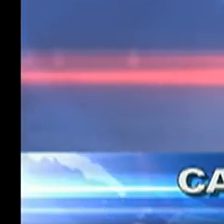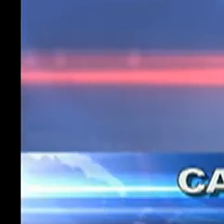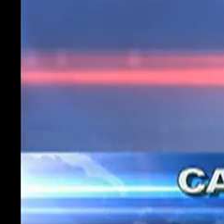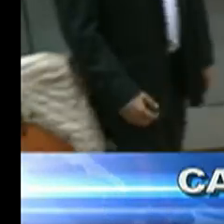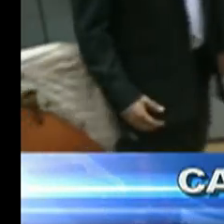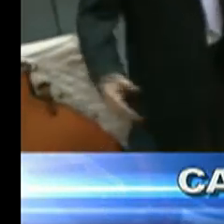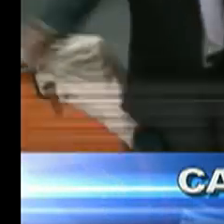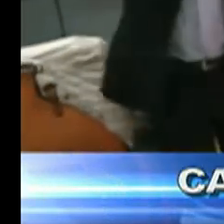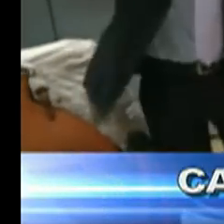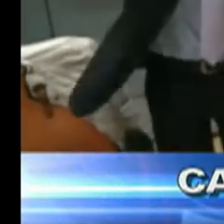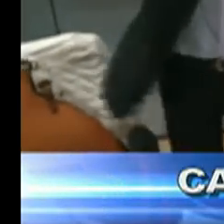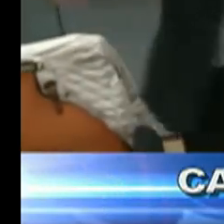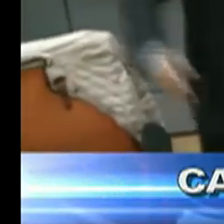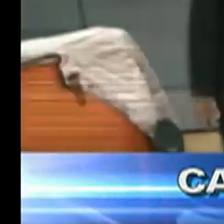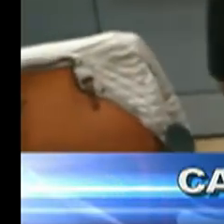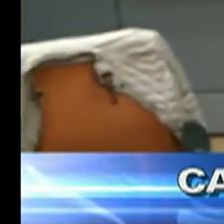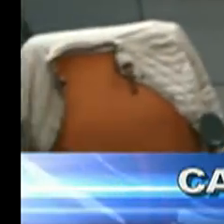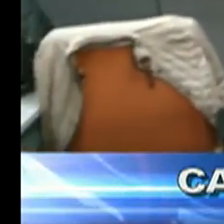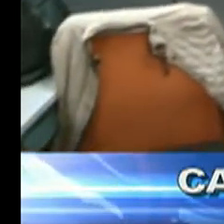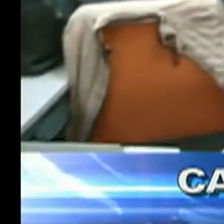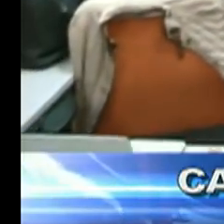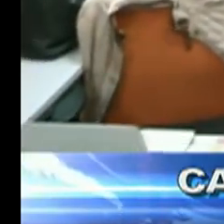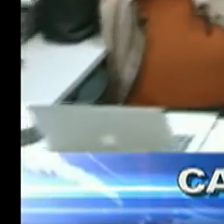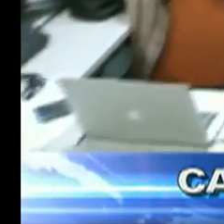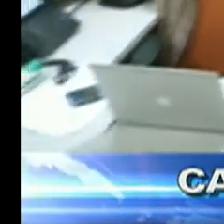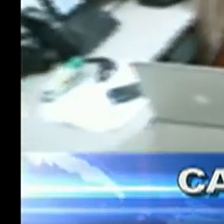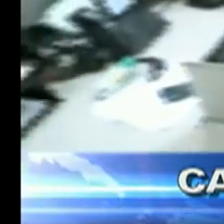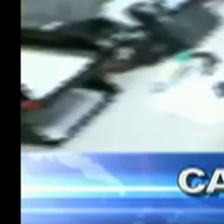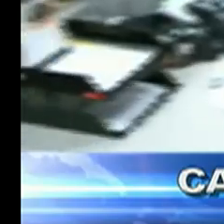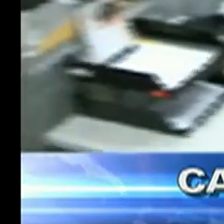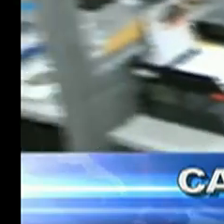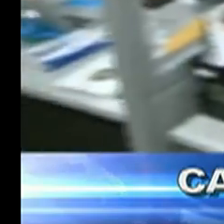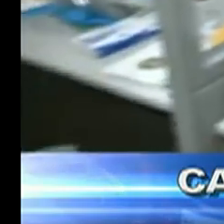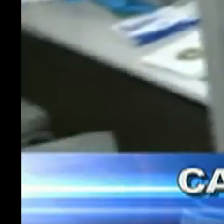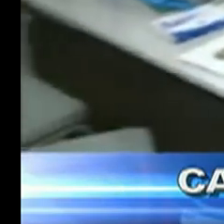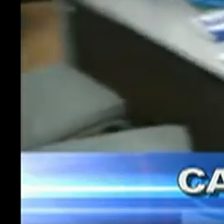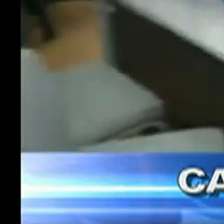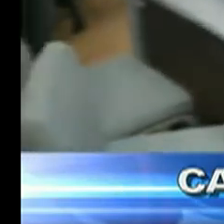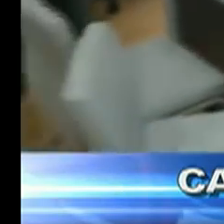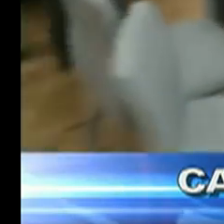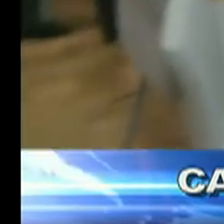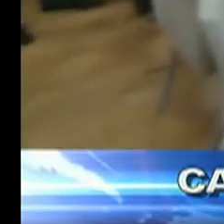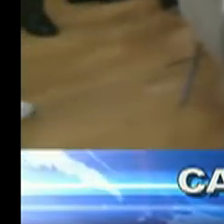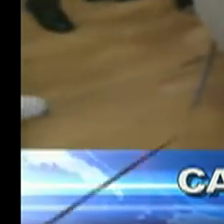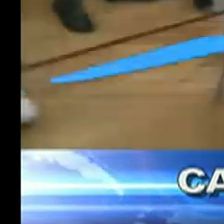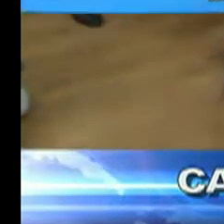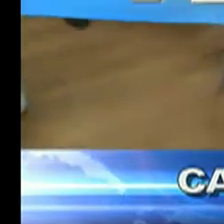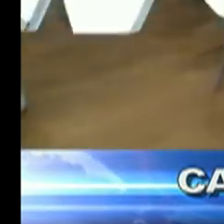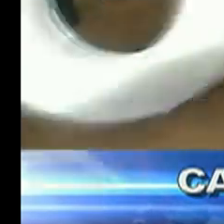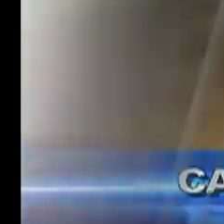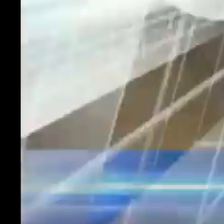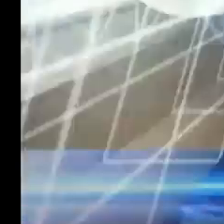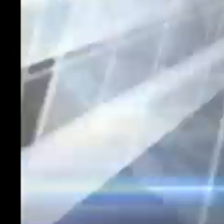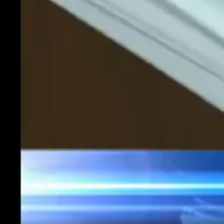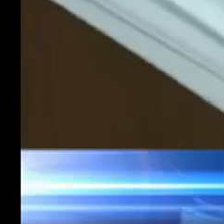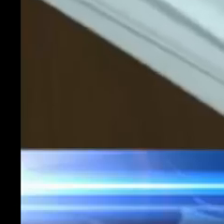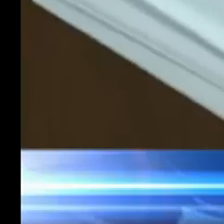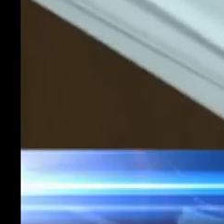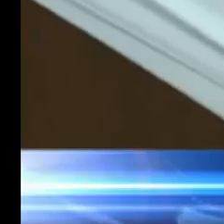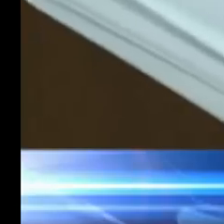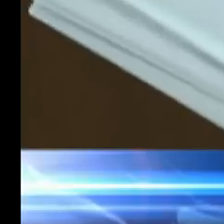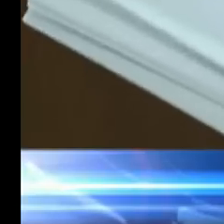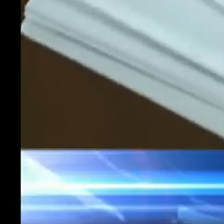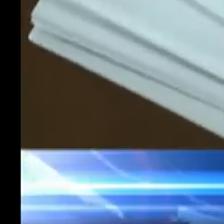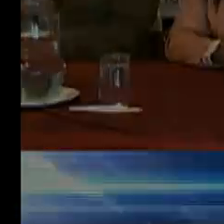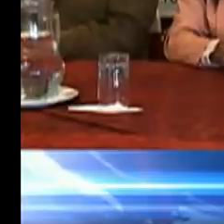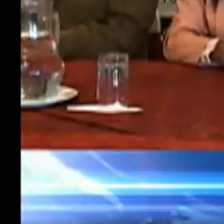de comunicación anunció el inicio de diálogos para proponer reformas a la ley del sector mientras